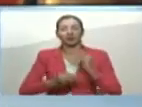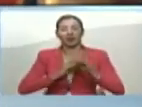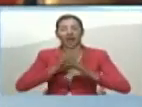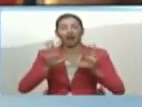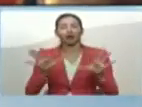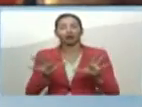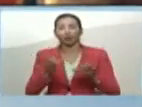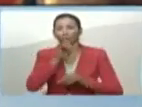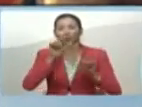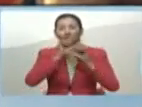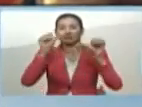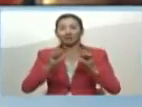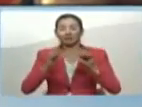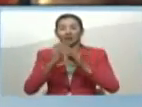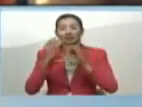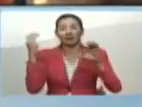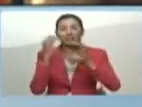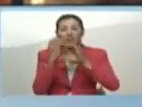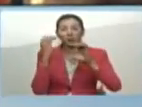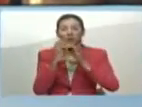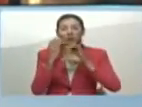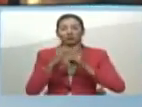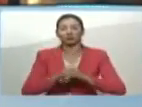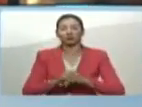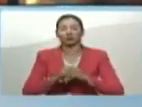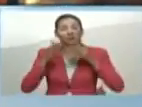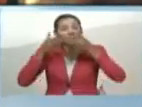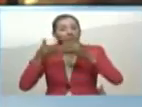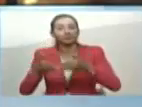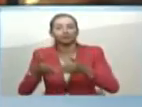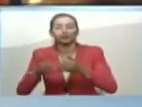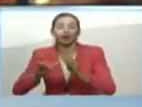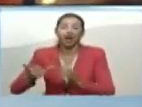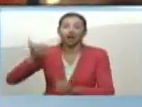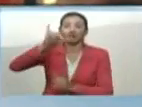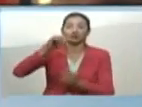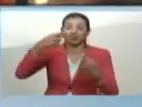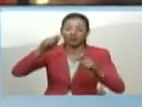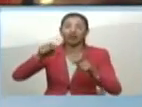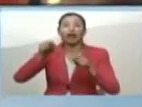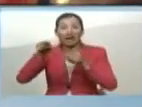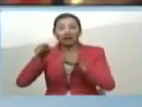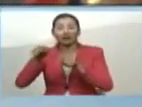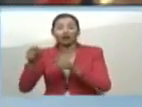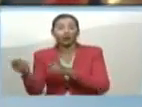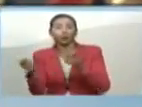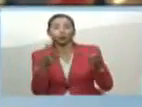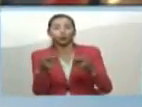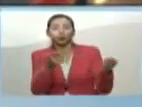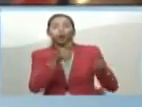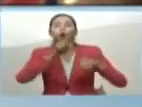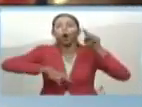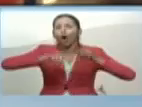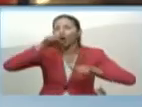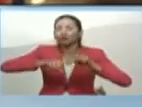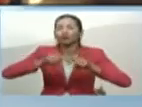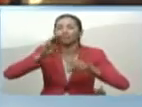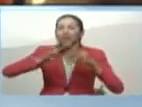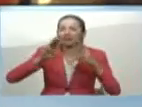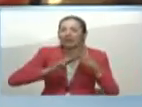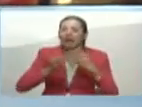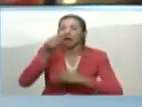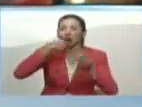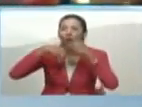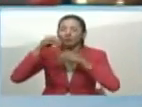es un sistema de transporte terrestre, fluvial, marítimo y aéreo que permita la trasladar los rubros, productos y